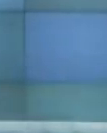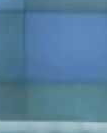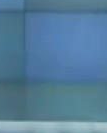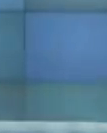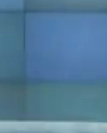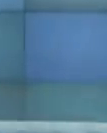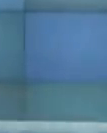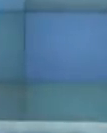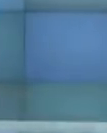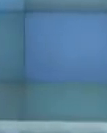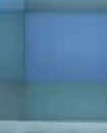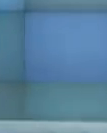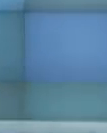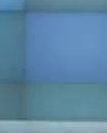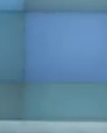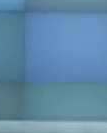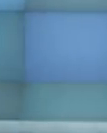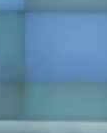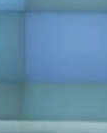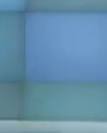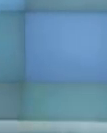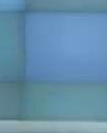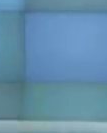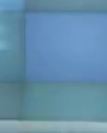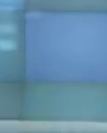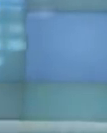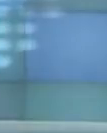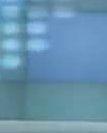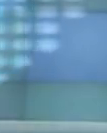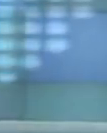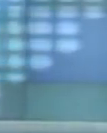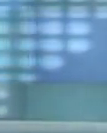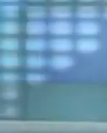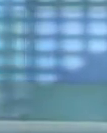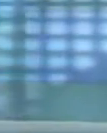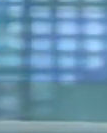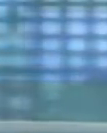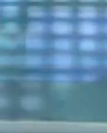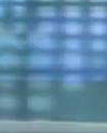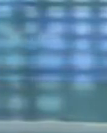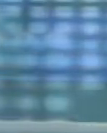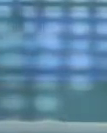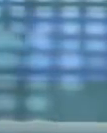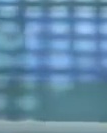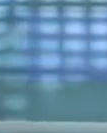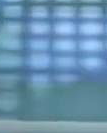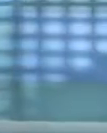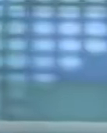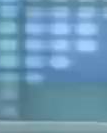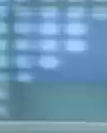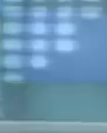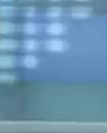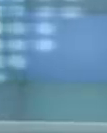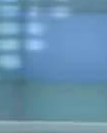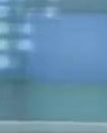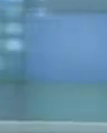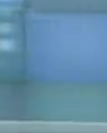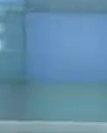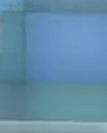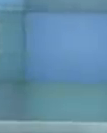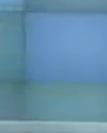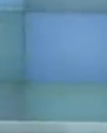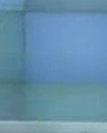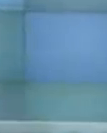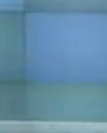Ya Venezuela cuenta con estas vacunas, convenios internacionales que ha suscrito el Ejecutivo venezolano. Con esta